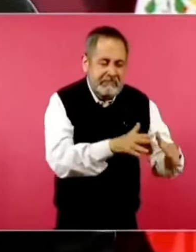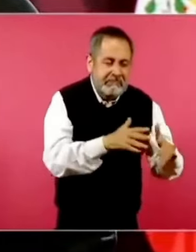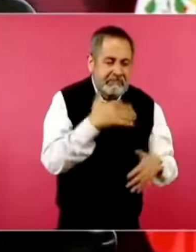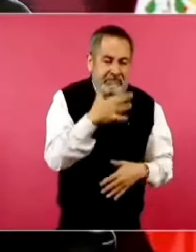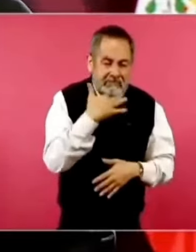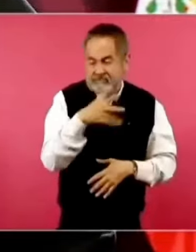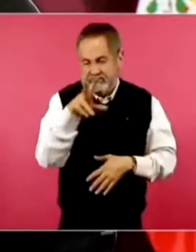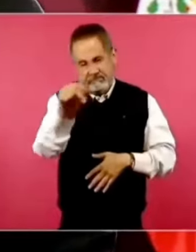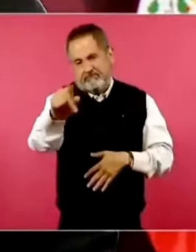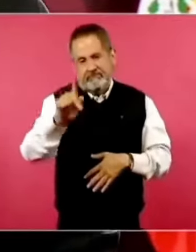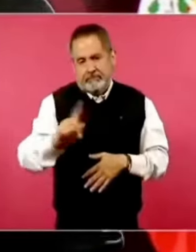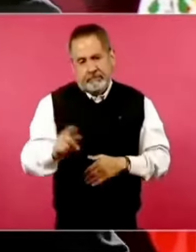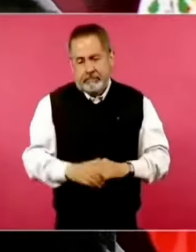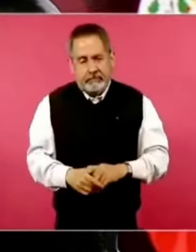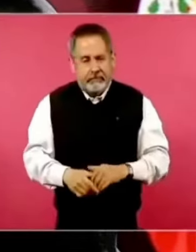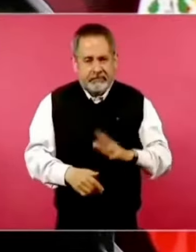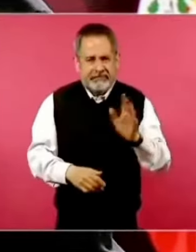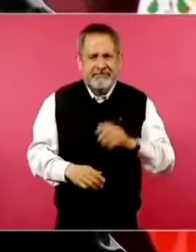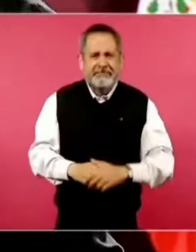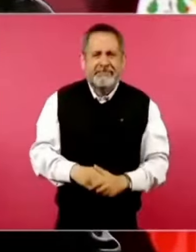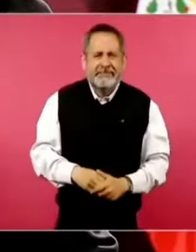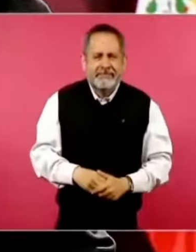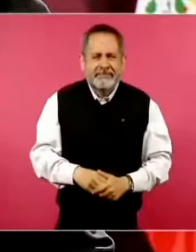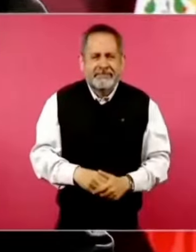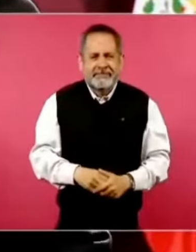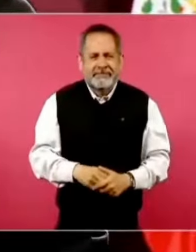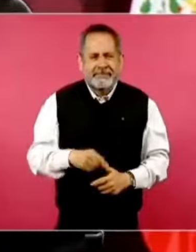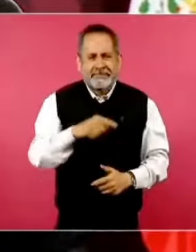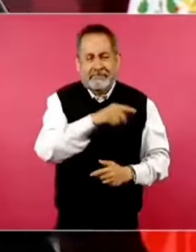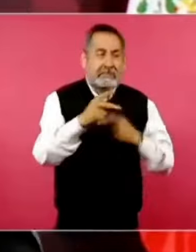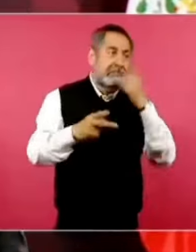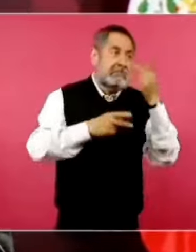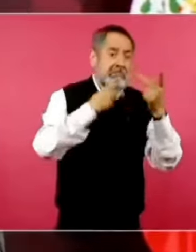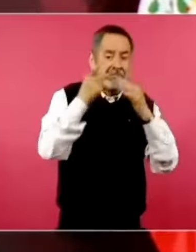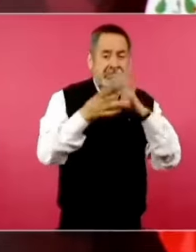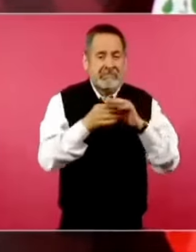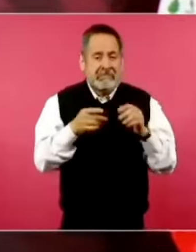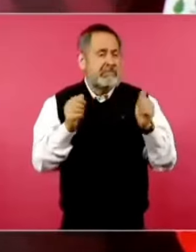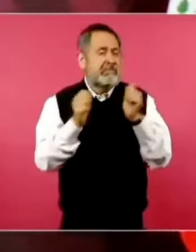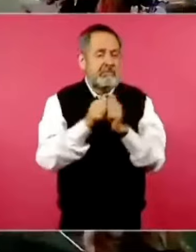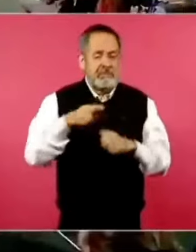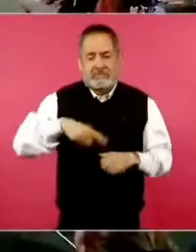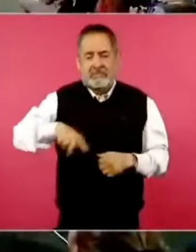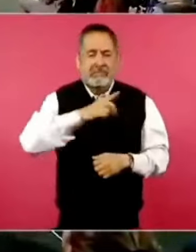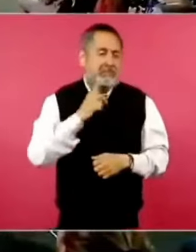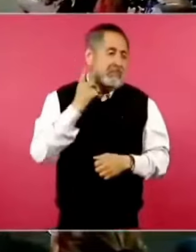Y lo mismo, no hay que hacer tanta campaña con los legisladores,